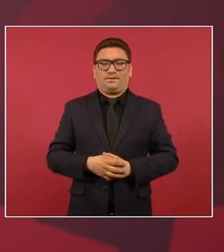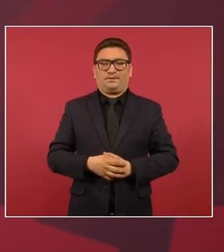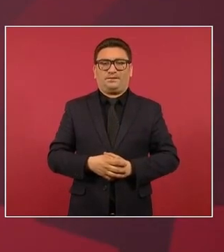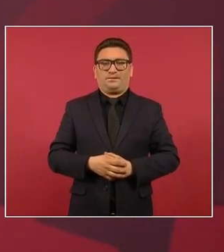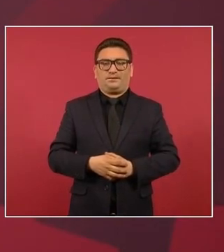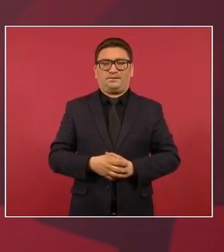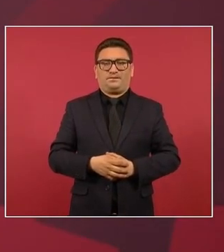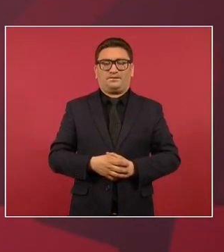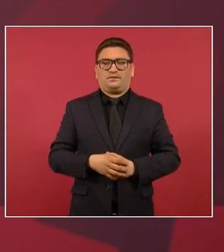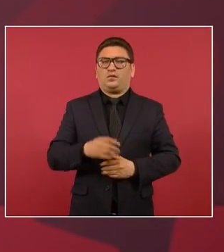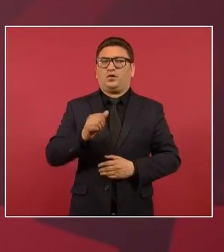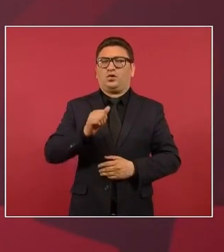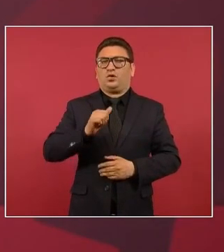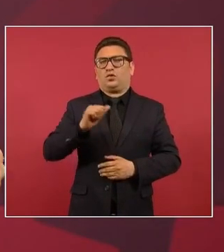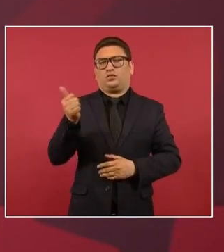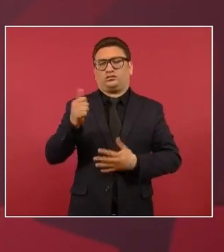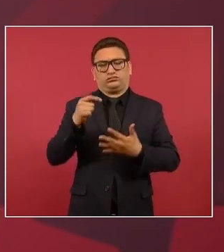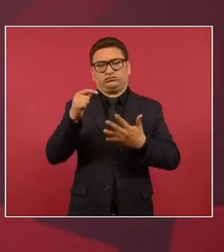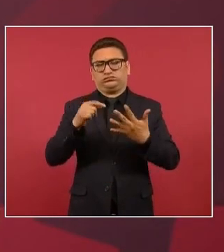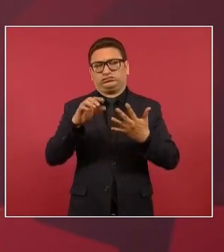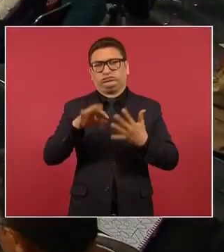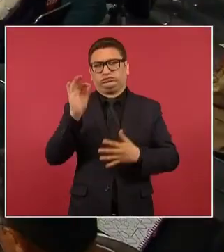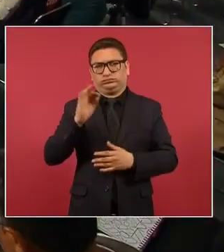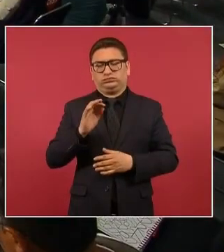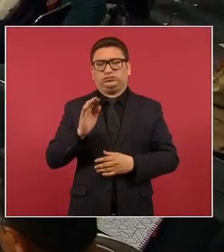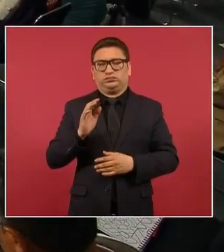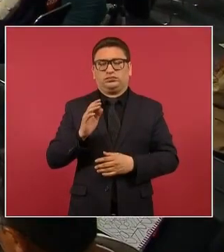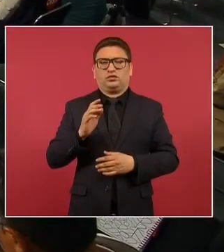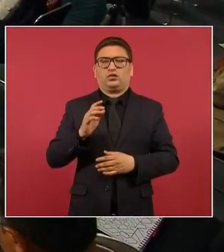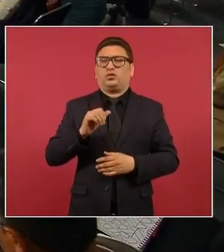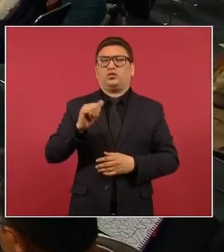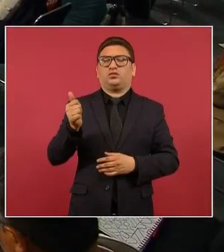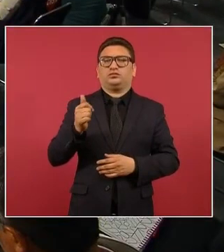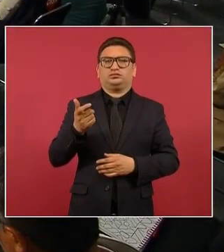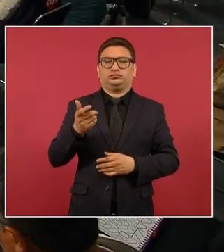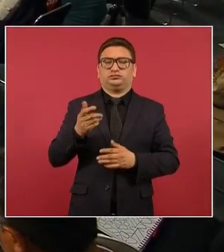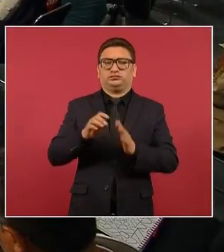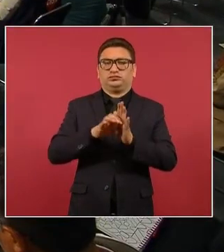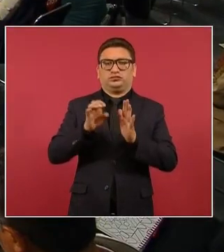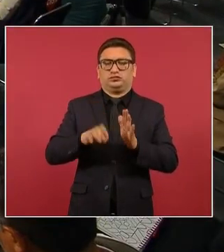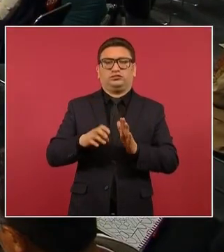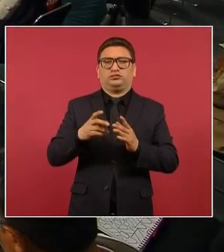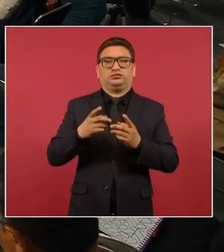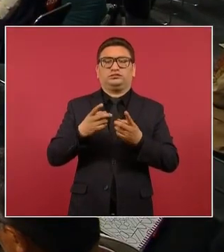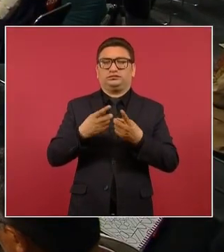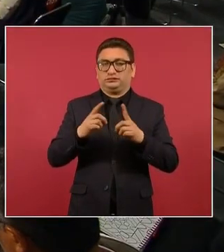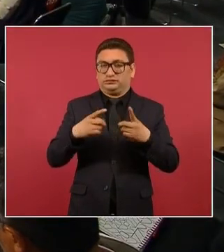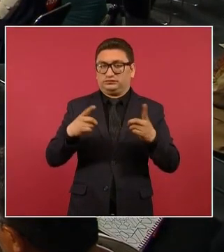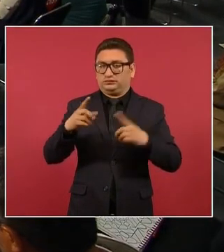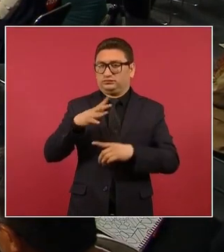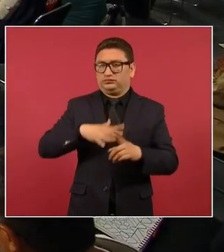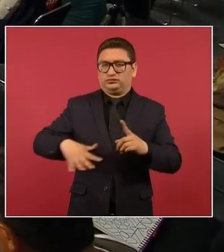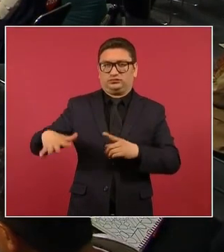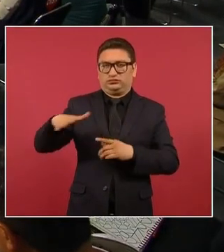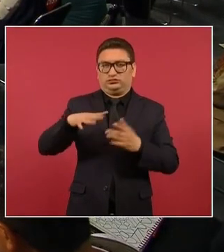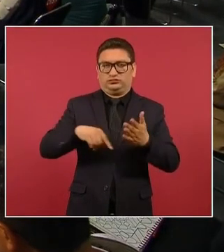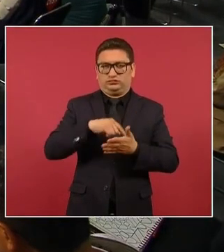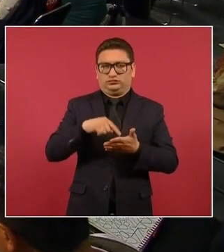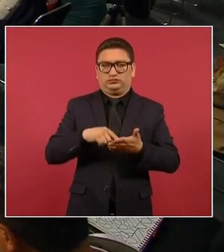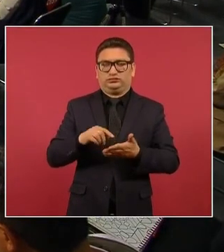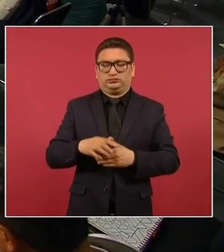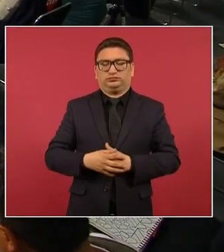otras opciones. Hablamos de el desarrollo del Istmo.